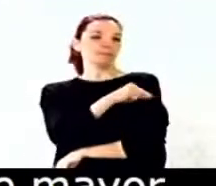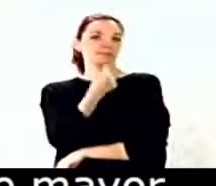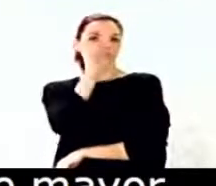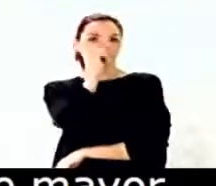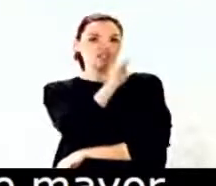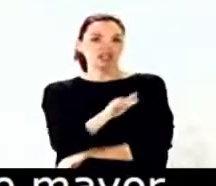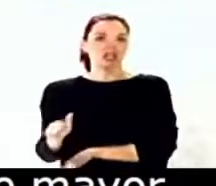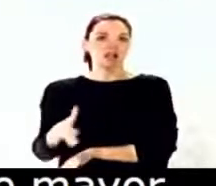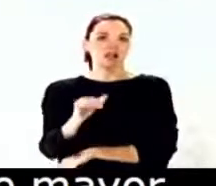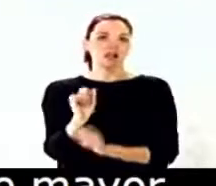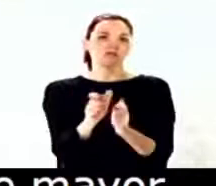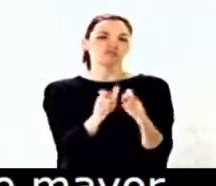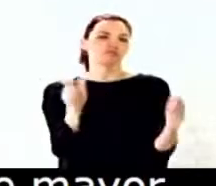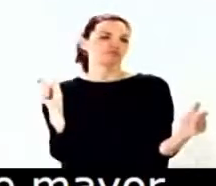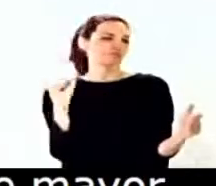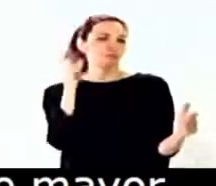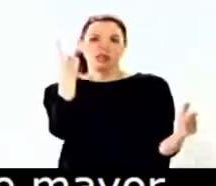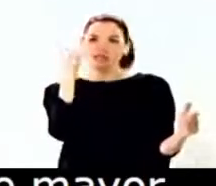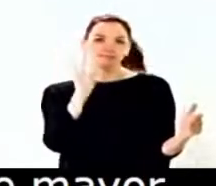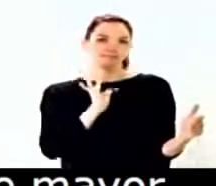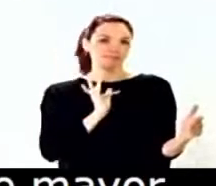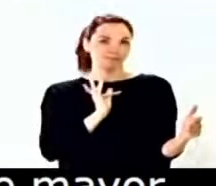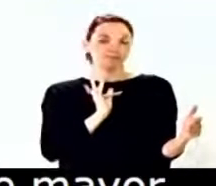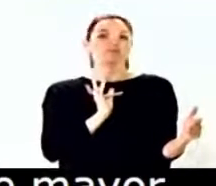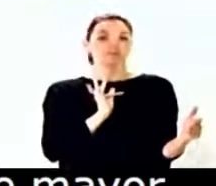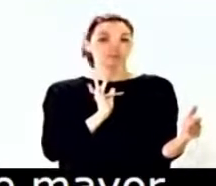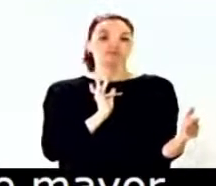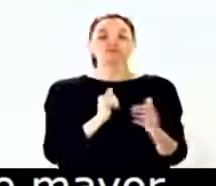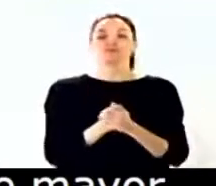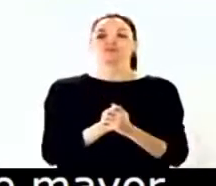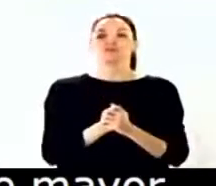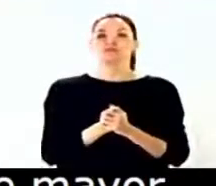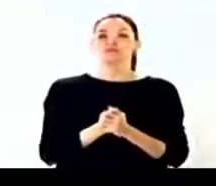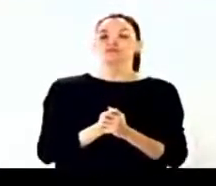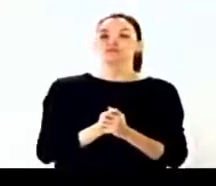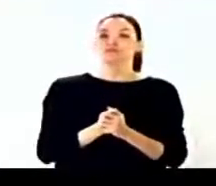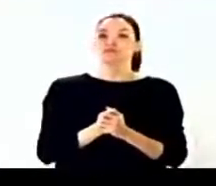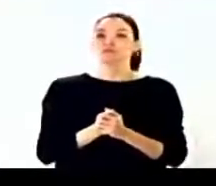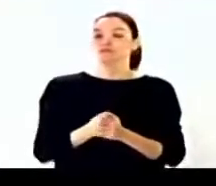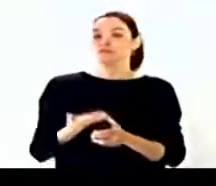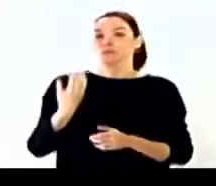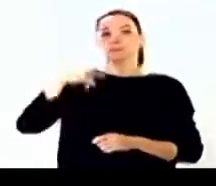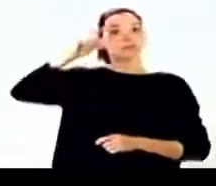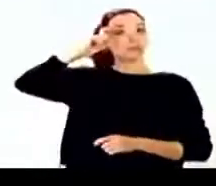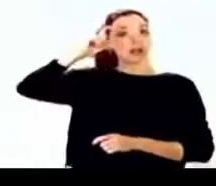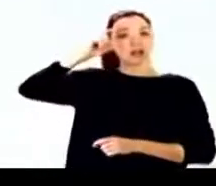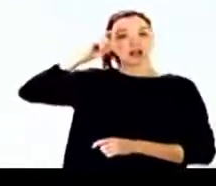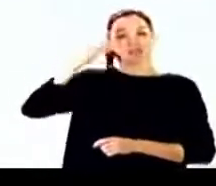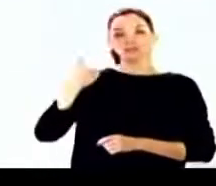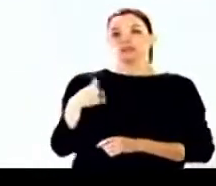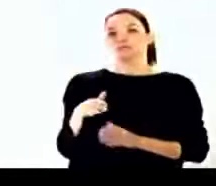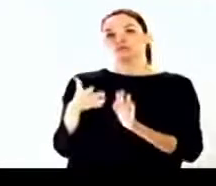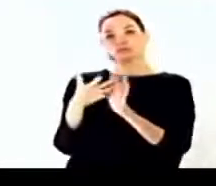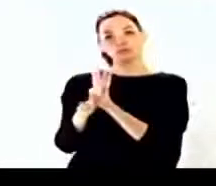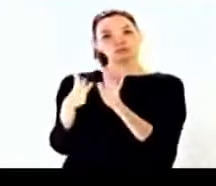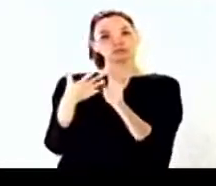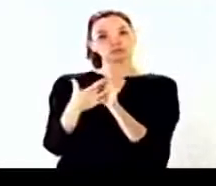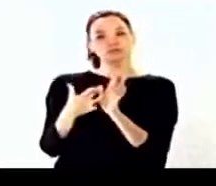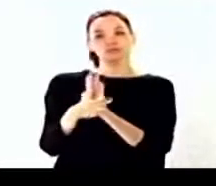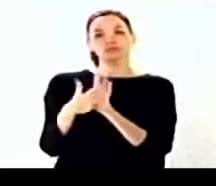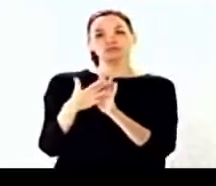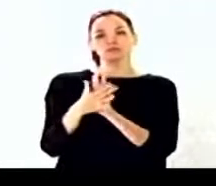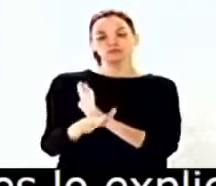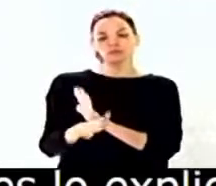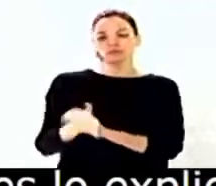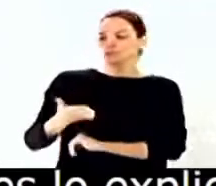hay. Nosotros en su día, el vicepresidente Vergeles lo explicó, se hizo una apuesta